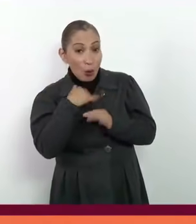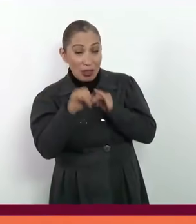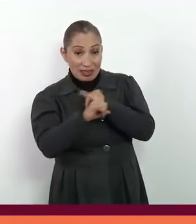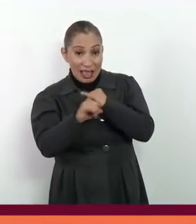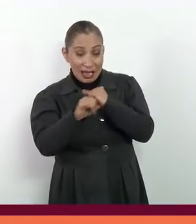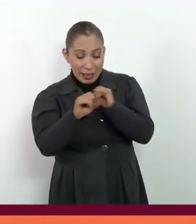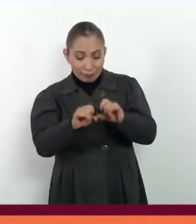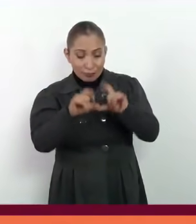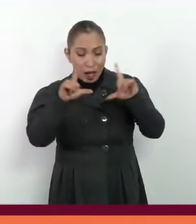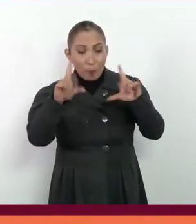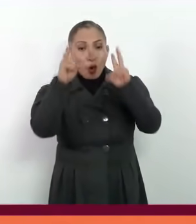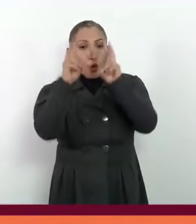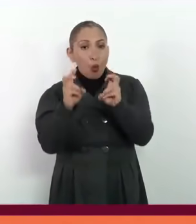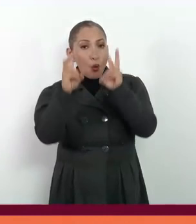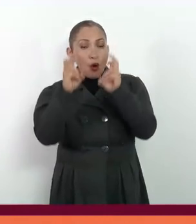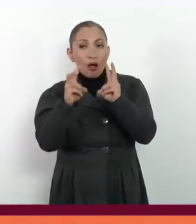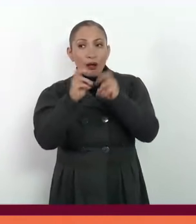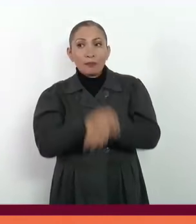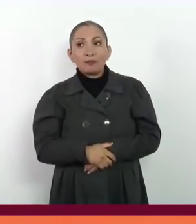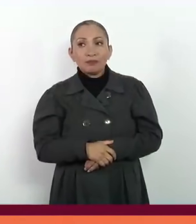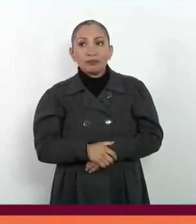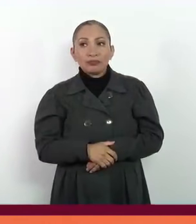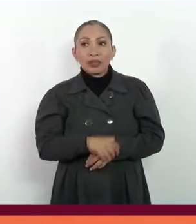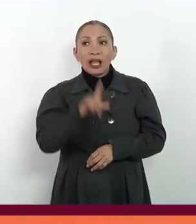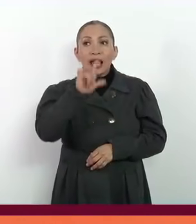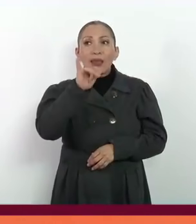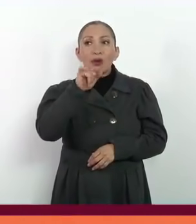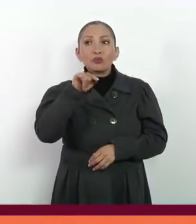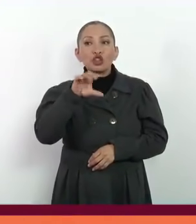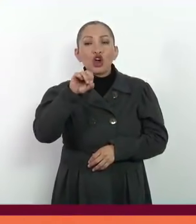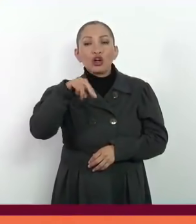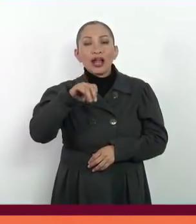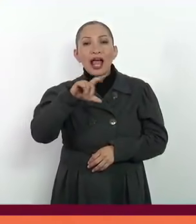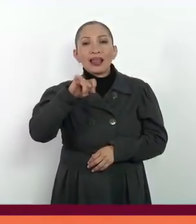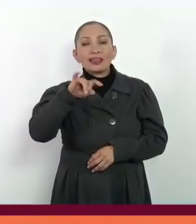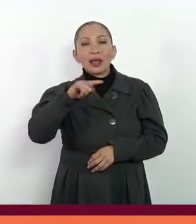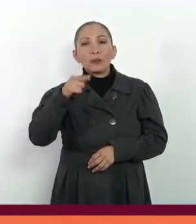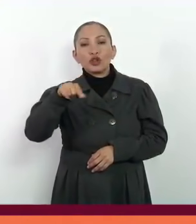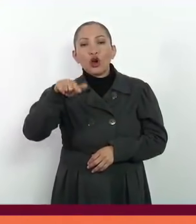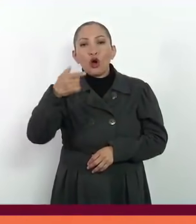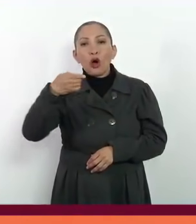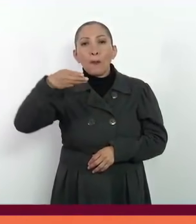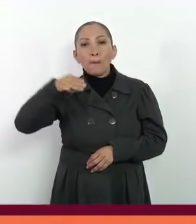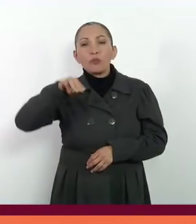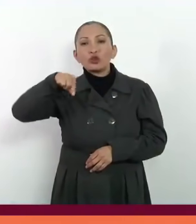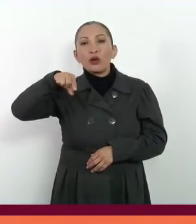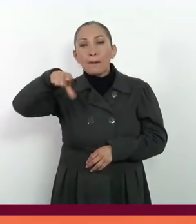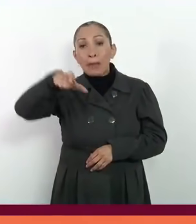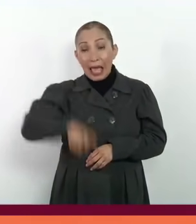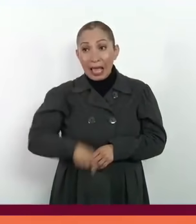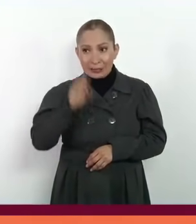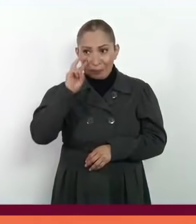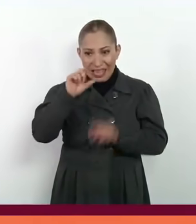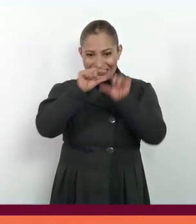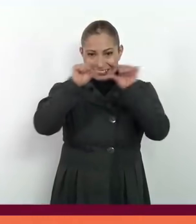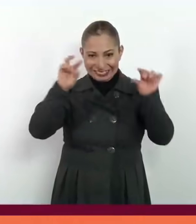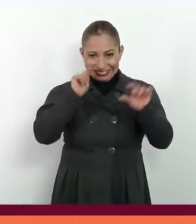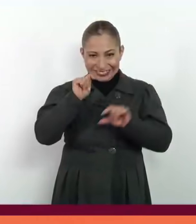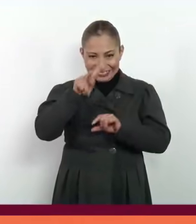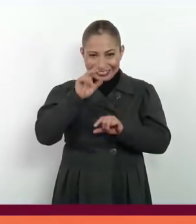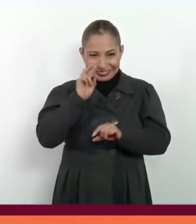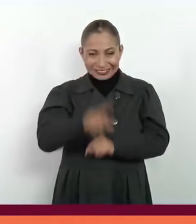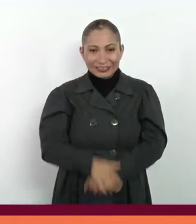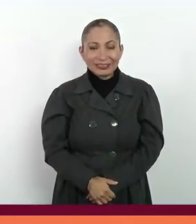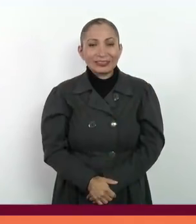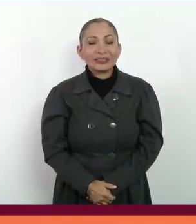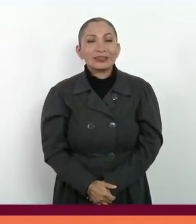mismo de manera digital, pueden descargarlo en libros.conalitec.gov.mx. La liga que ven en